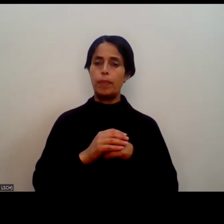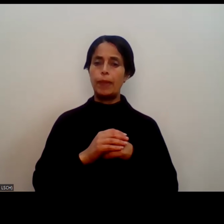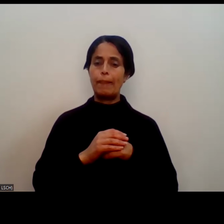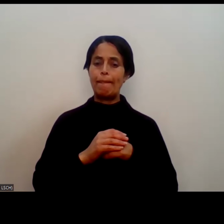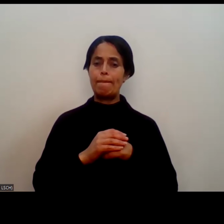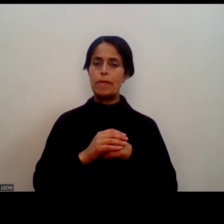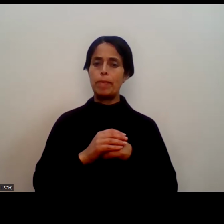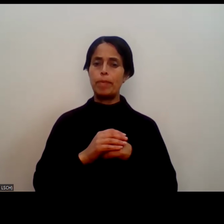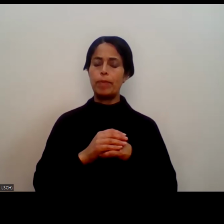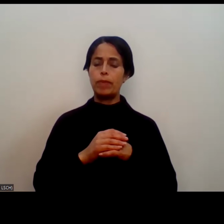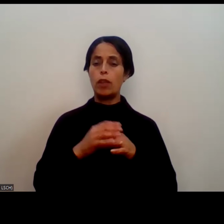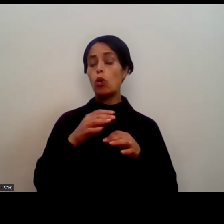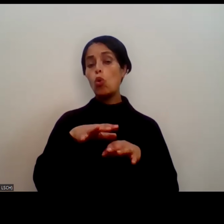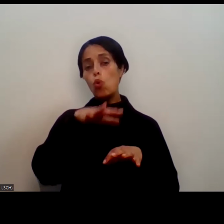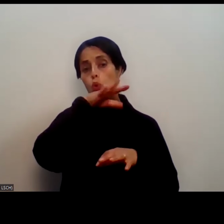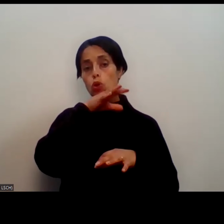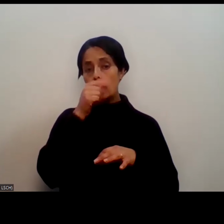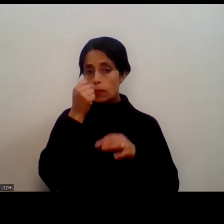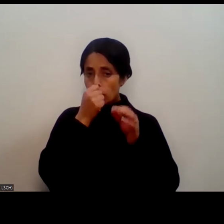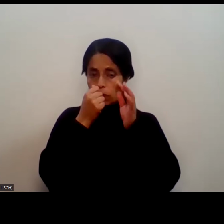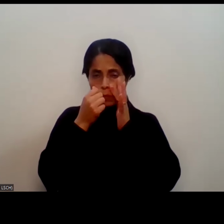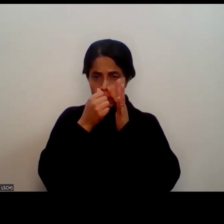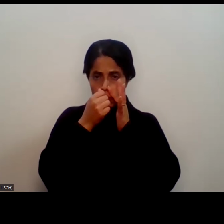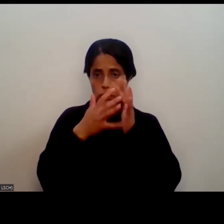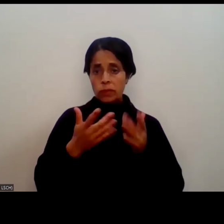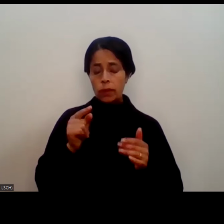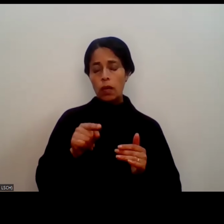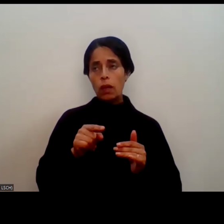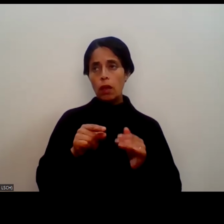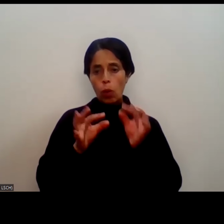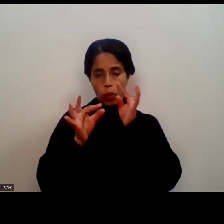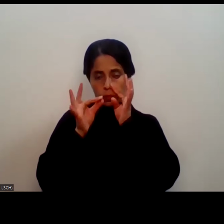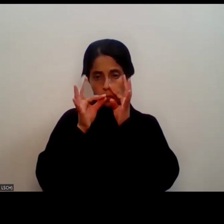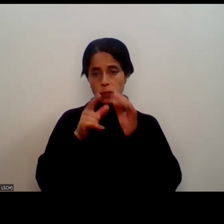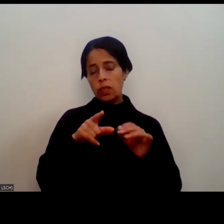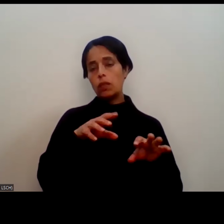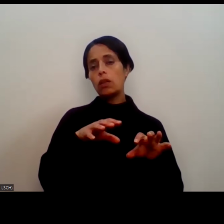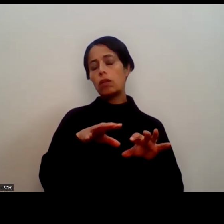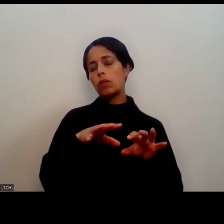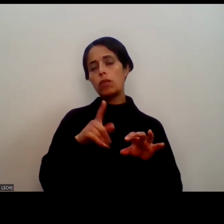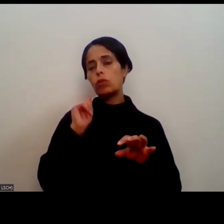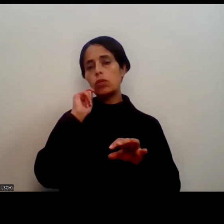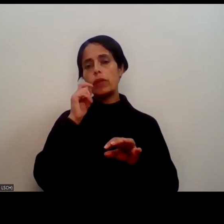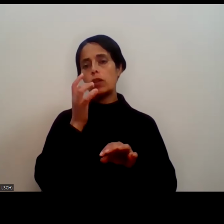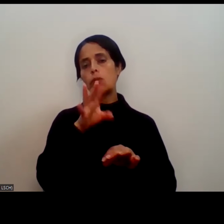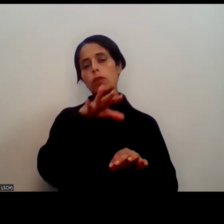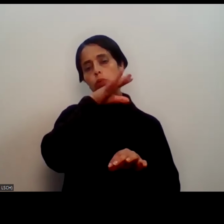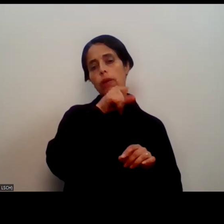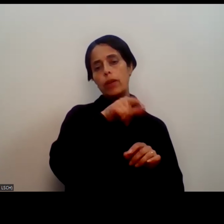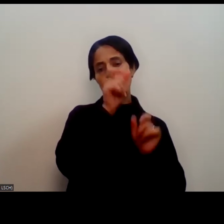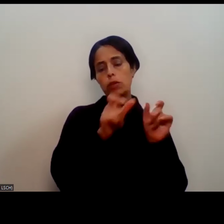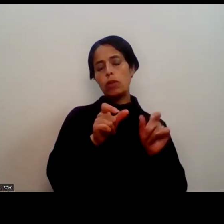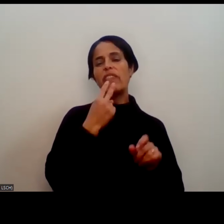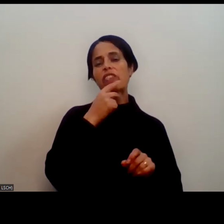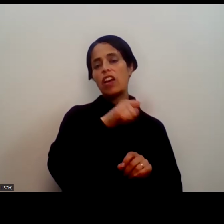de las sustancias alucinógenas, esto me imagino que no es exclusivo de Atacama, digamos, en lo que es